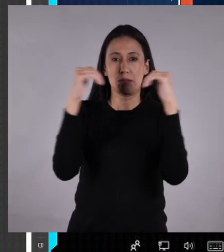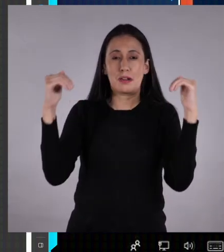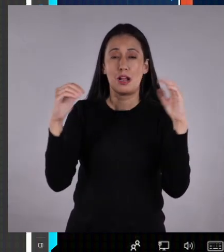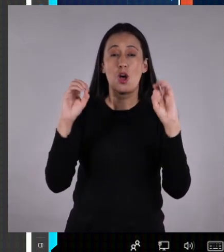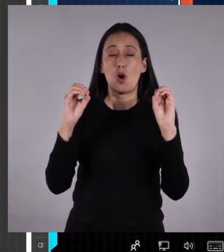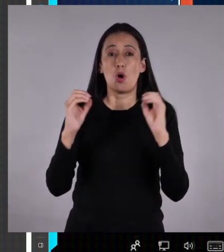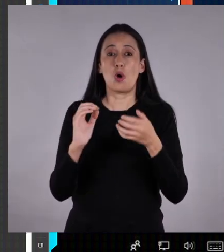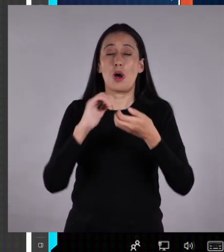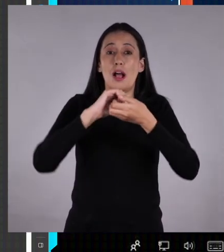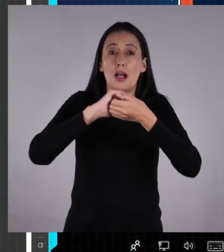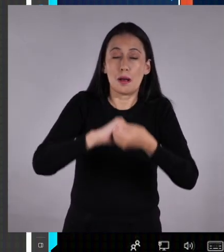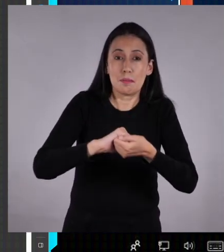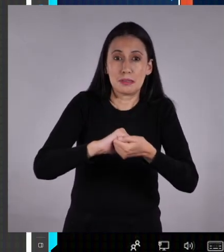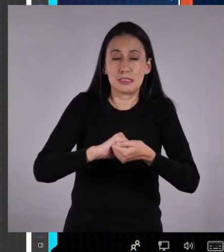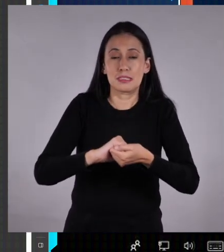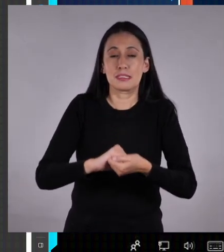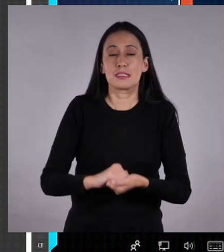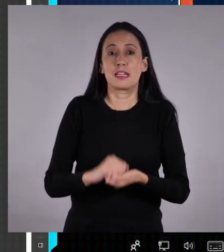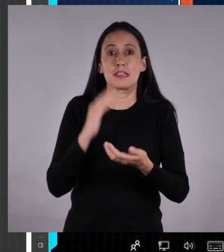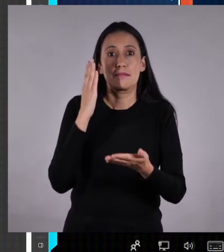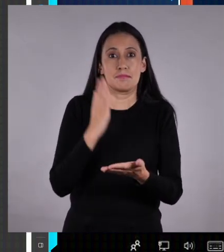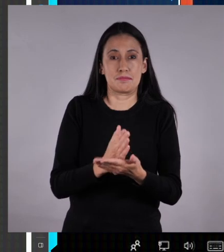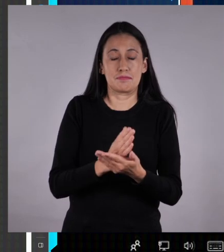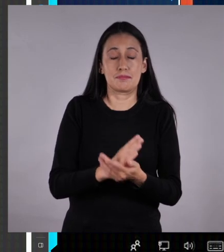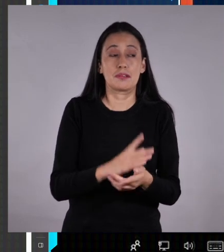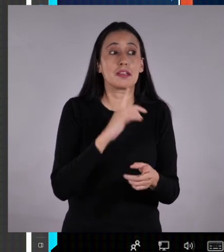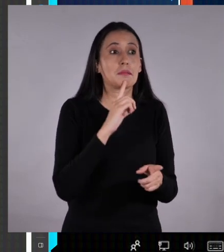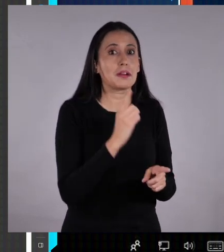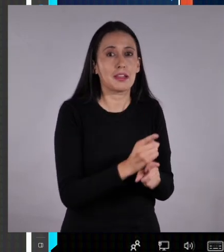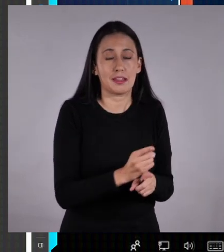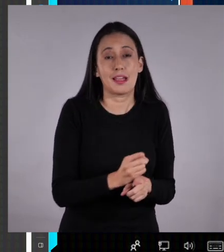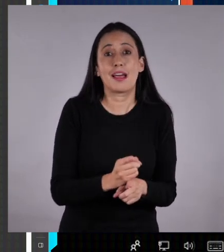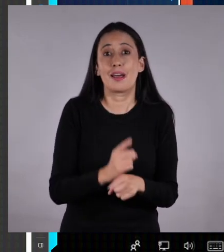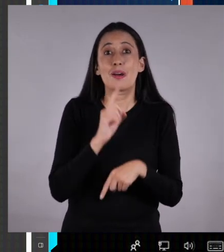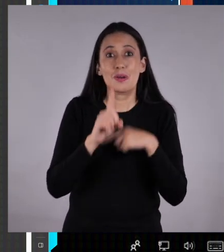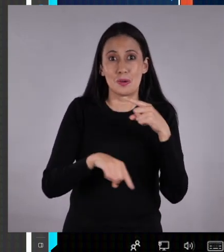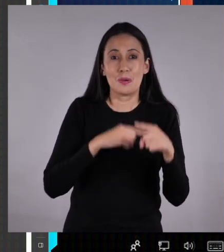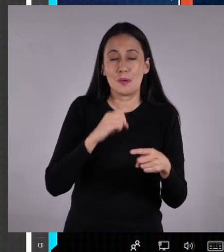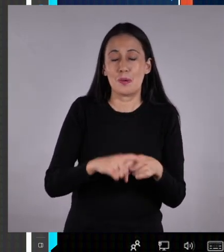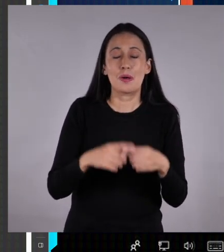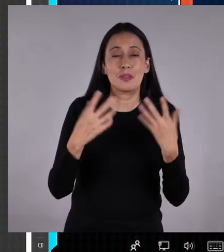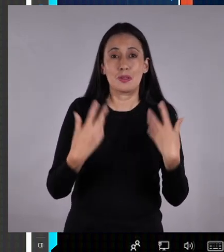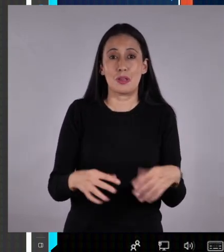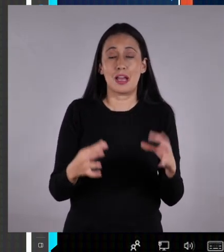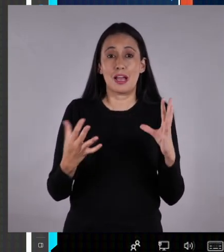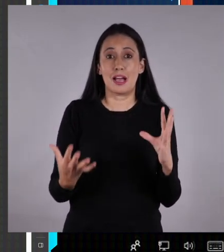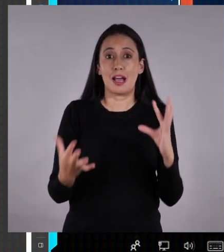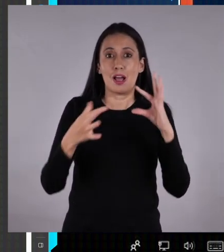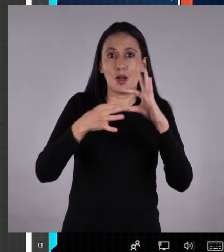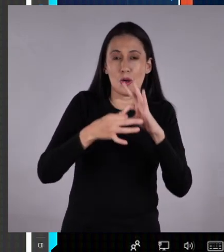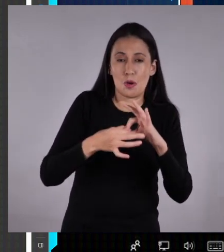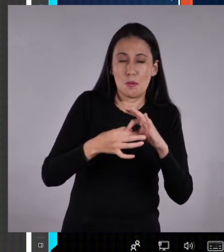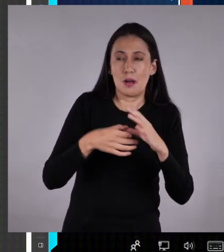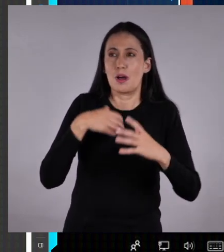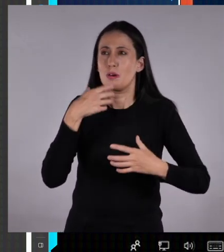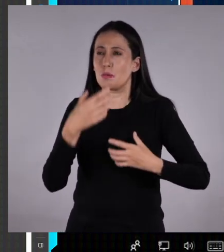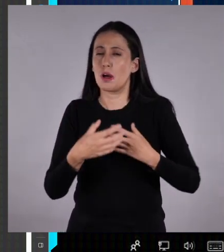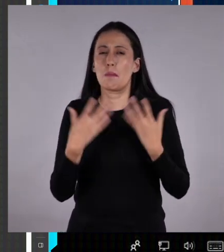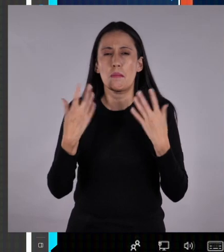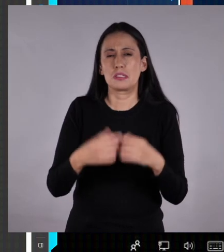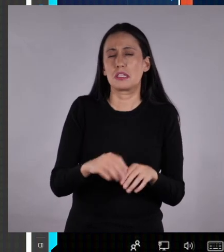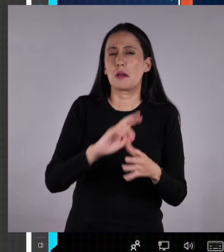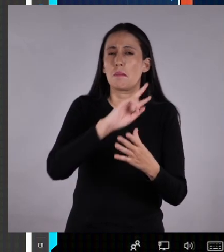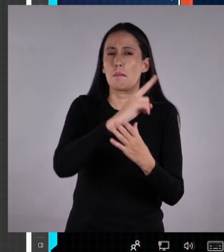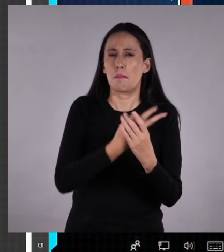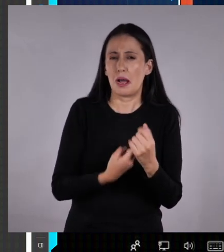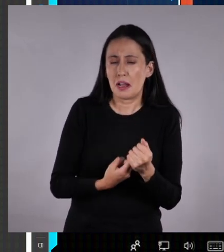Y es verdad, a veces cuando termina una relación emocional, ya sea una pareja o una amistad, se siente súper